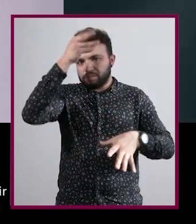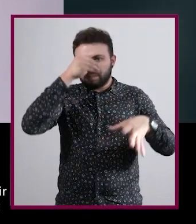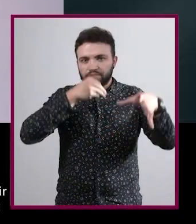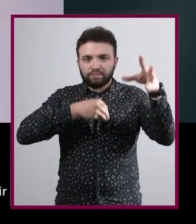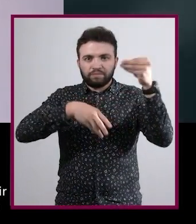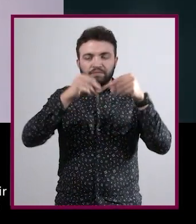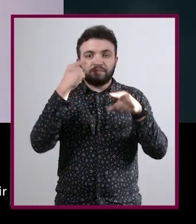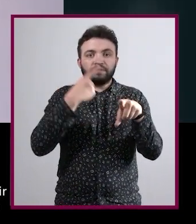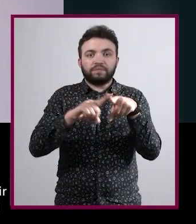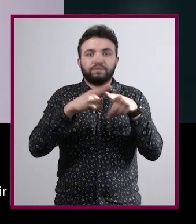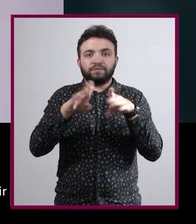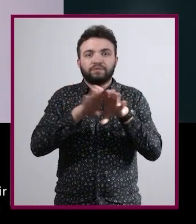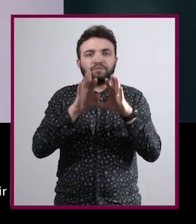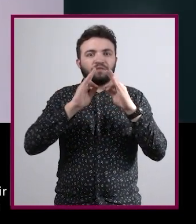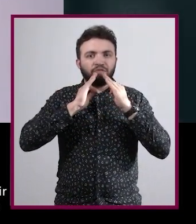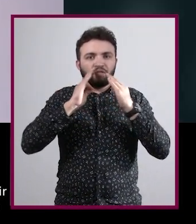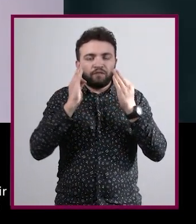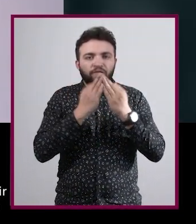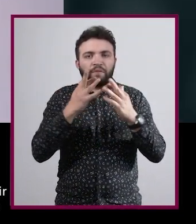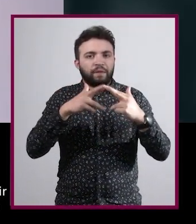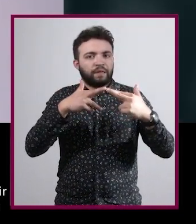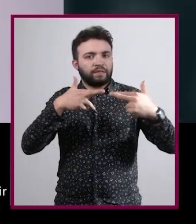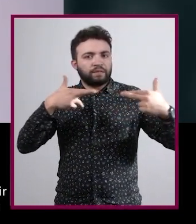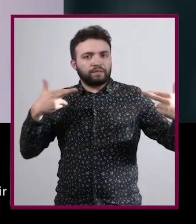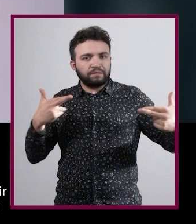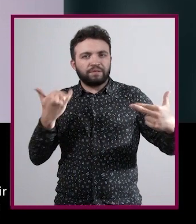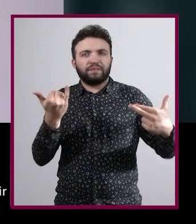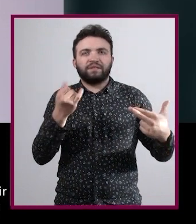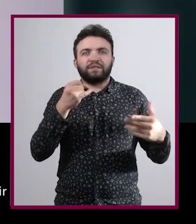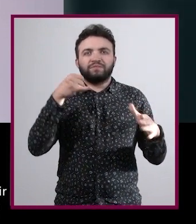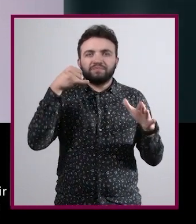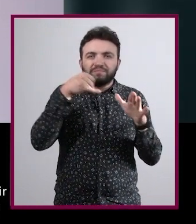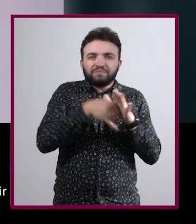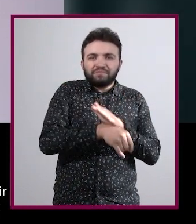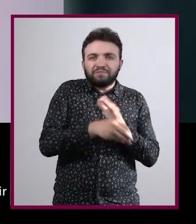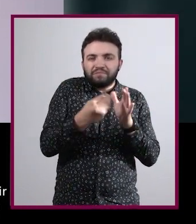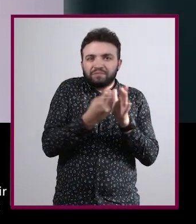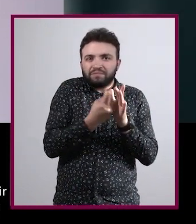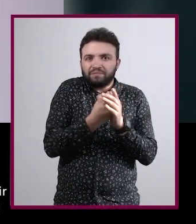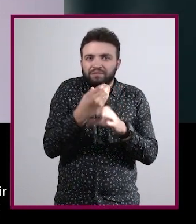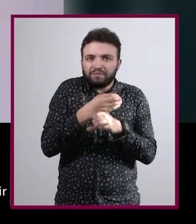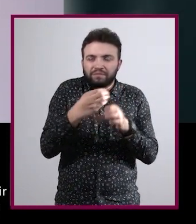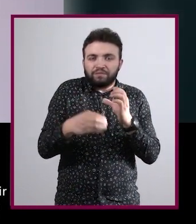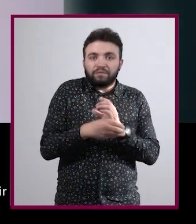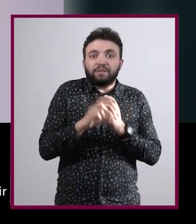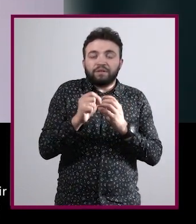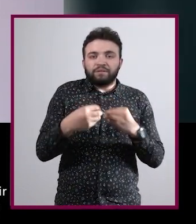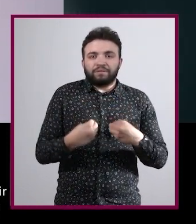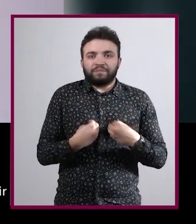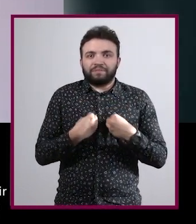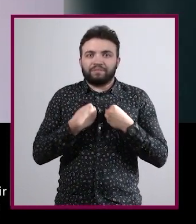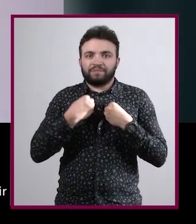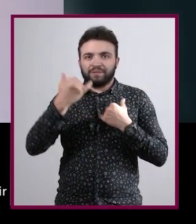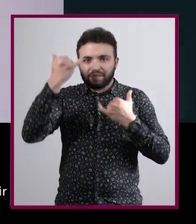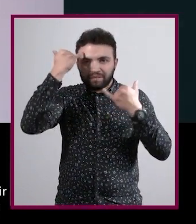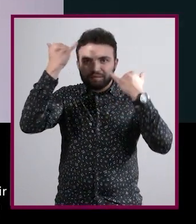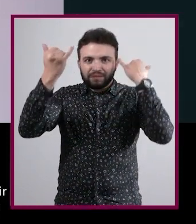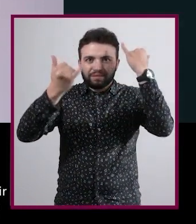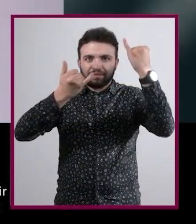formas de intimidad y de relacionalidad guiadas por la vida creativa, por esta